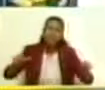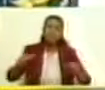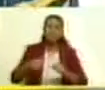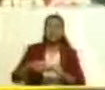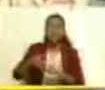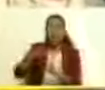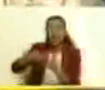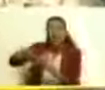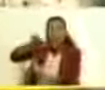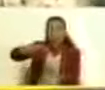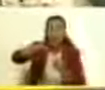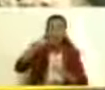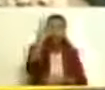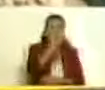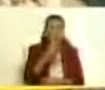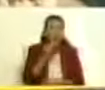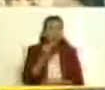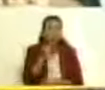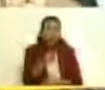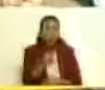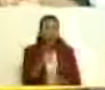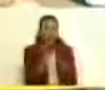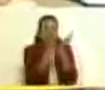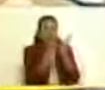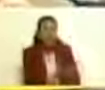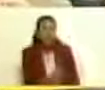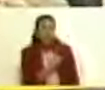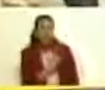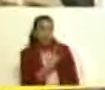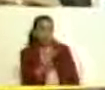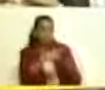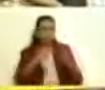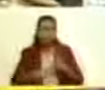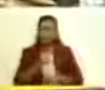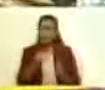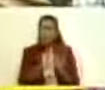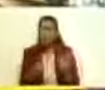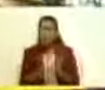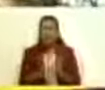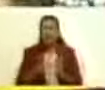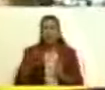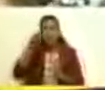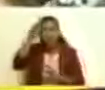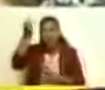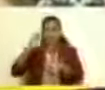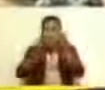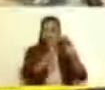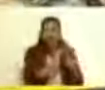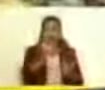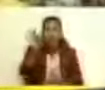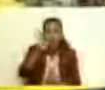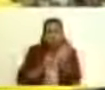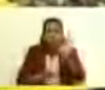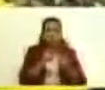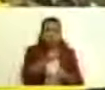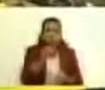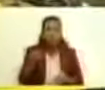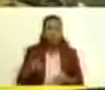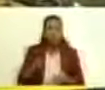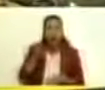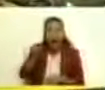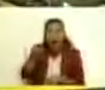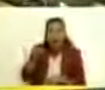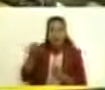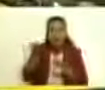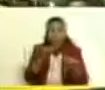en los sectores de la juventud, de los estudiantes, de los comuneros y comuneras, allí en